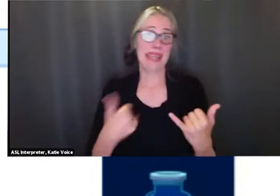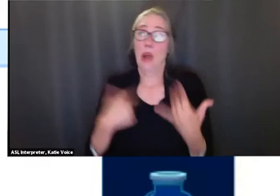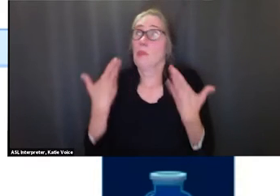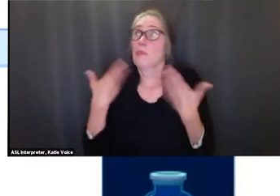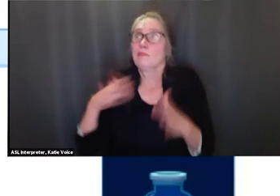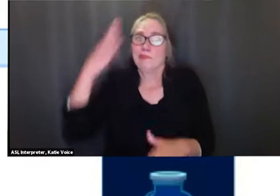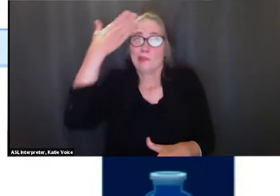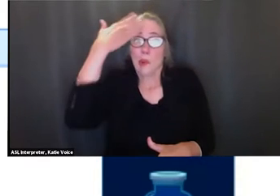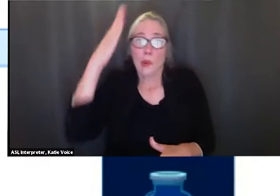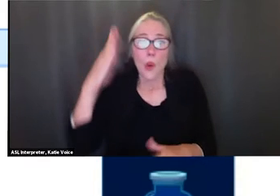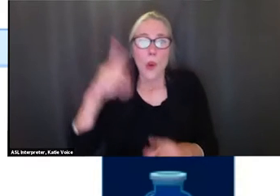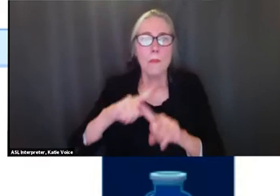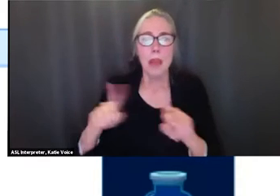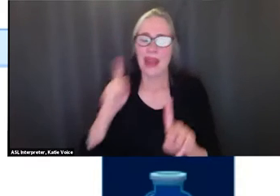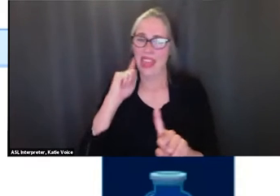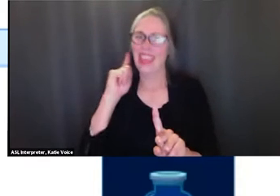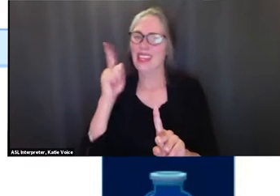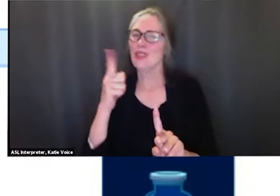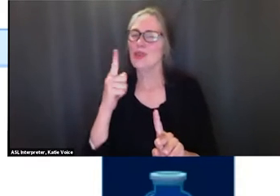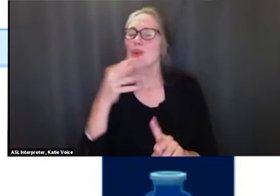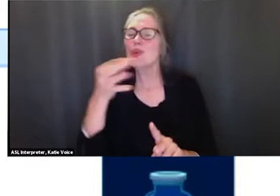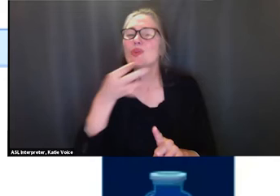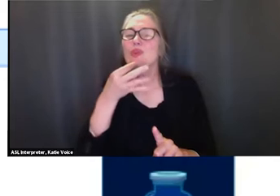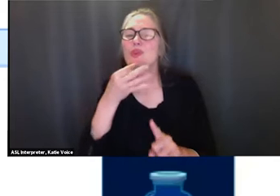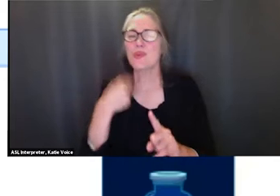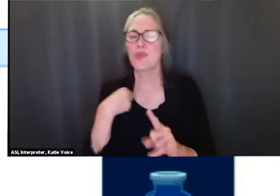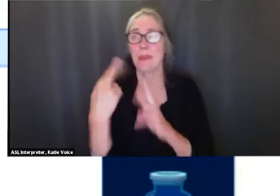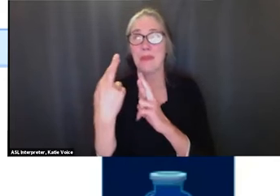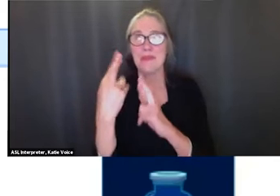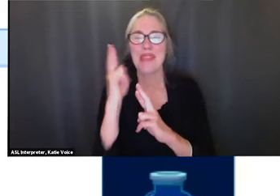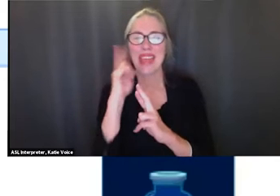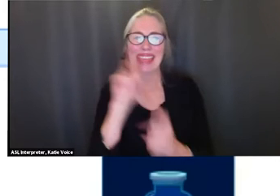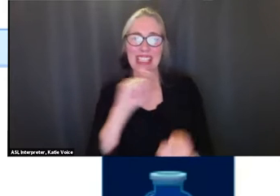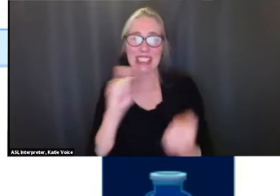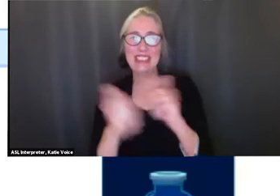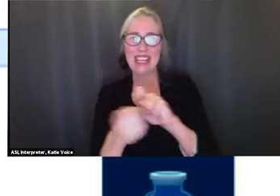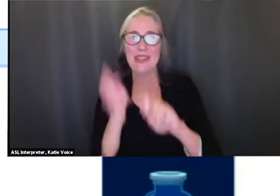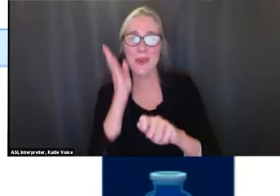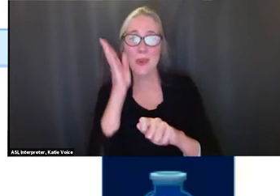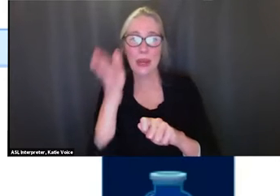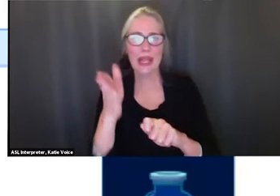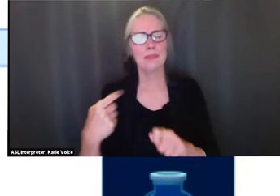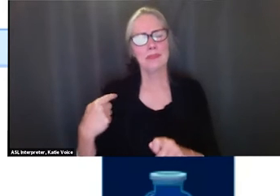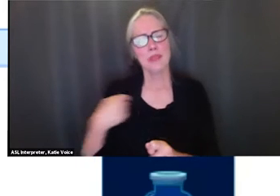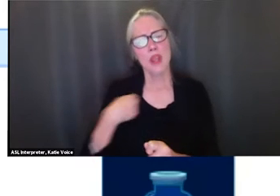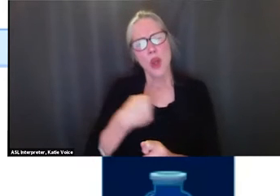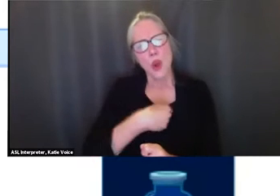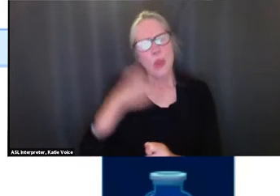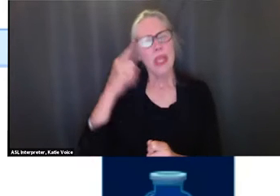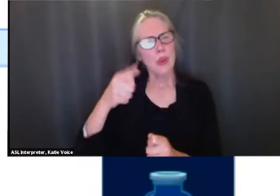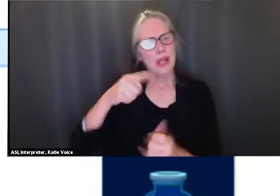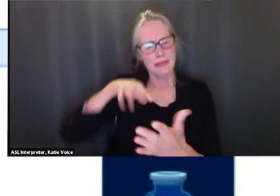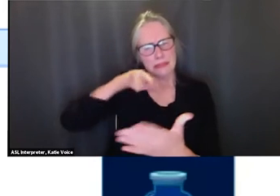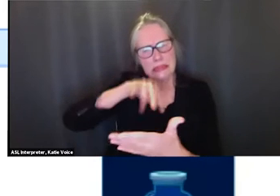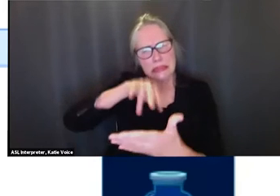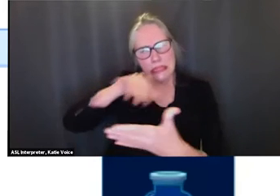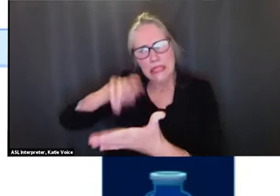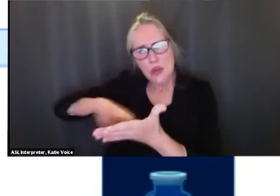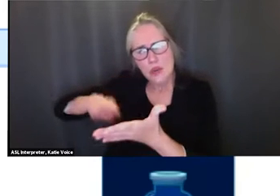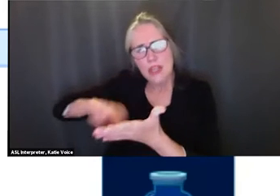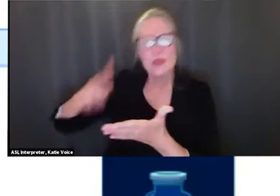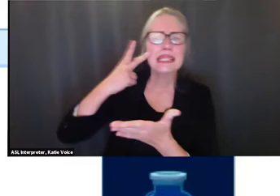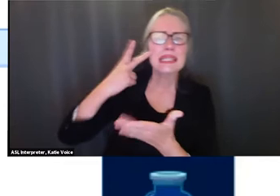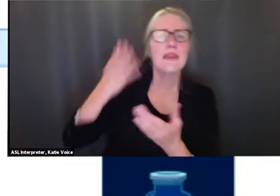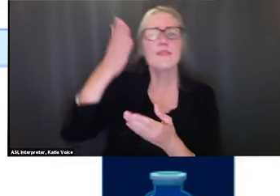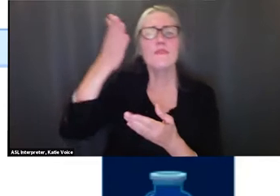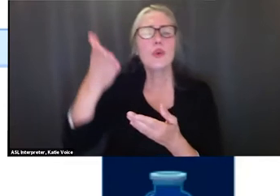rápido. Y vamos a estar mirando las investigaciones y tratando de entender cómo se ve el futuro para nosotros.